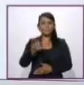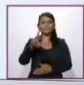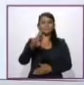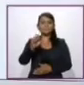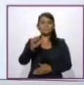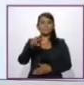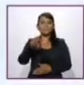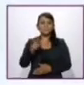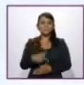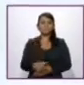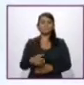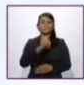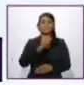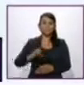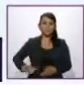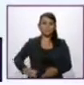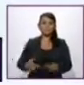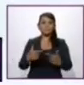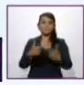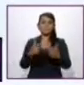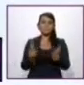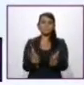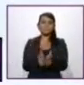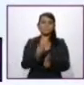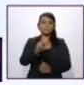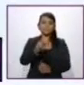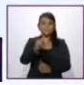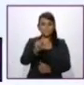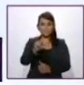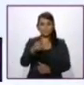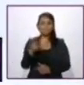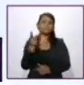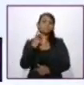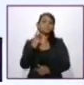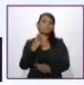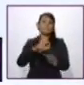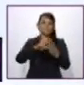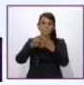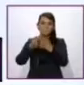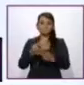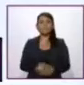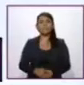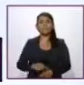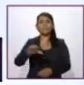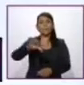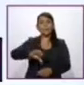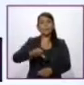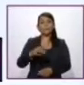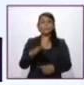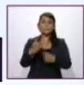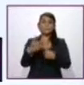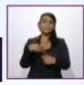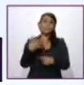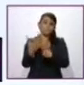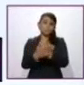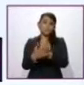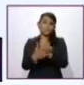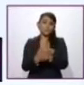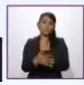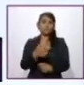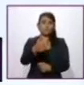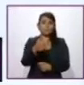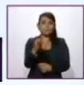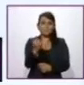del Trabajo. Adelante. Gracias. Este 6 de junio, vota por la verdadera izquierda